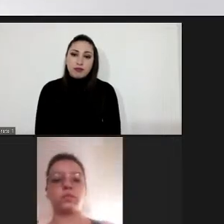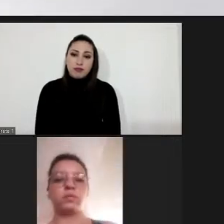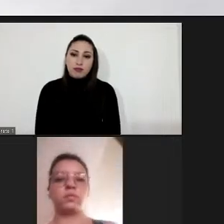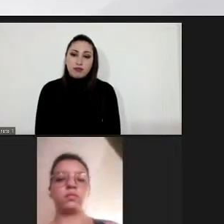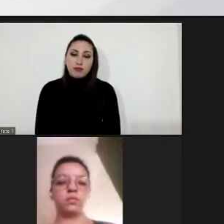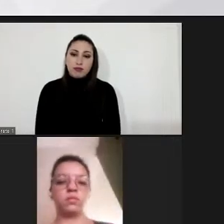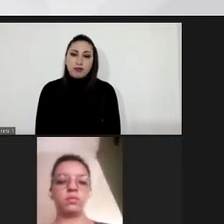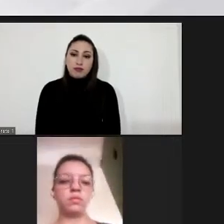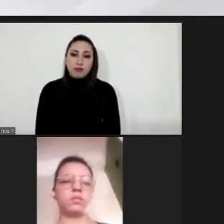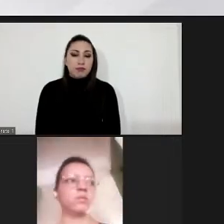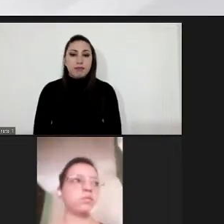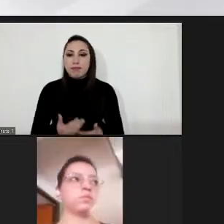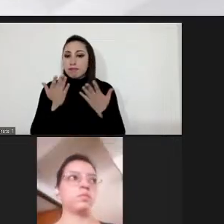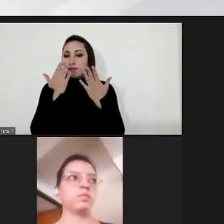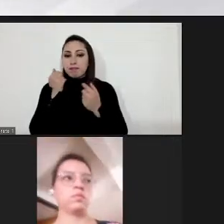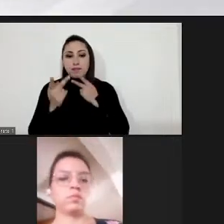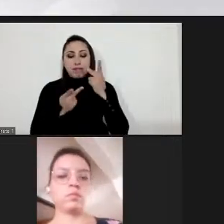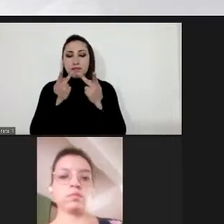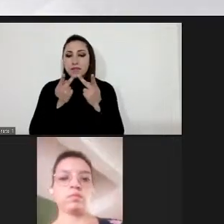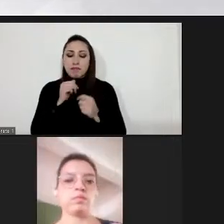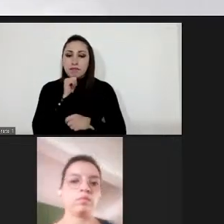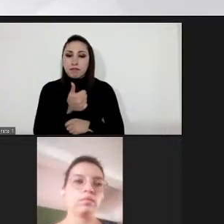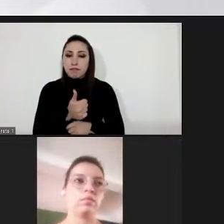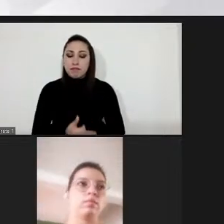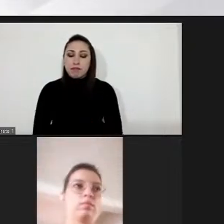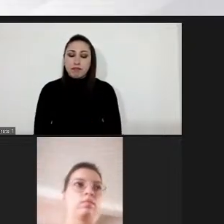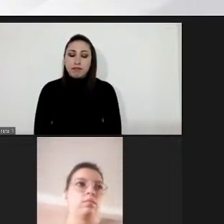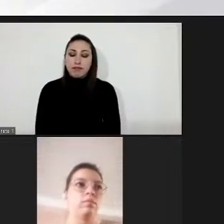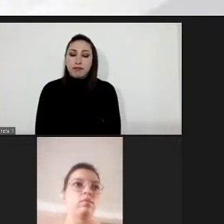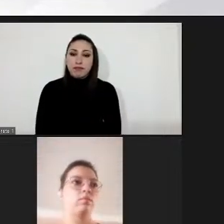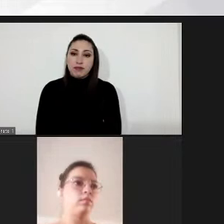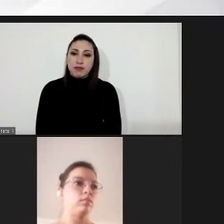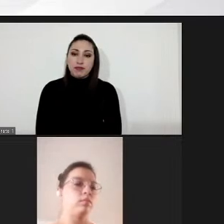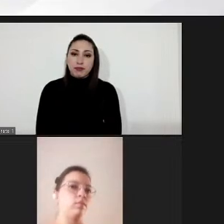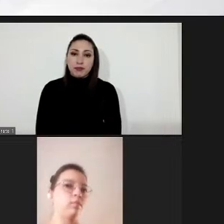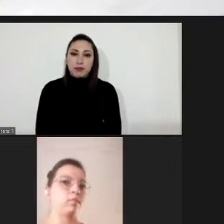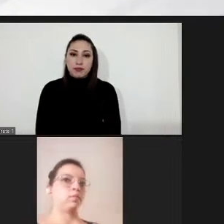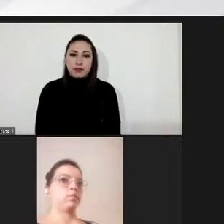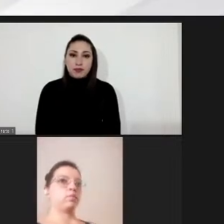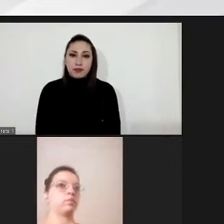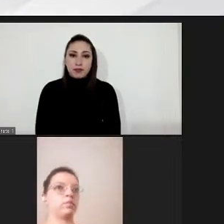Diputada presidenta, no hay comentarios al respecto del proyecto de dictamen.